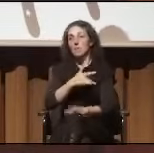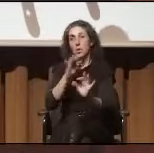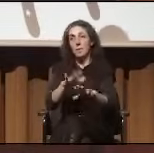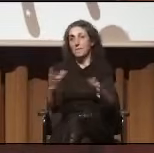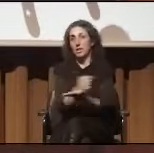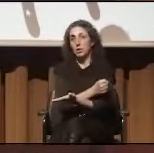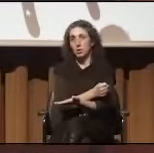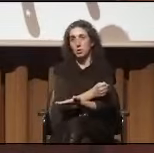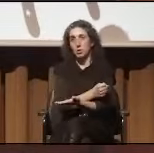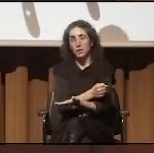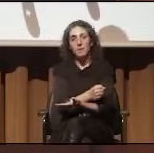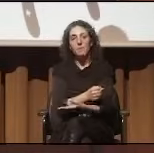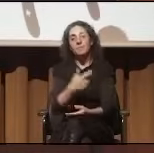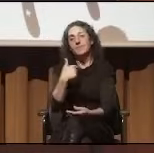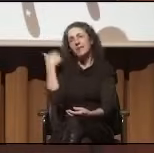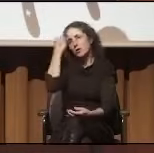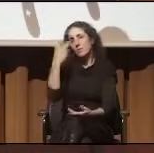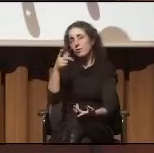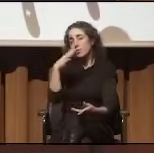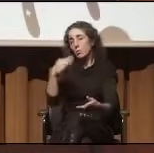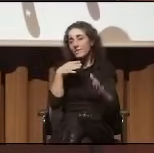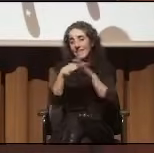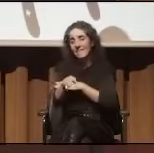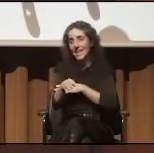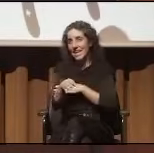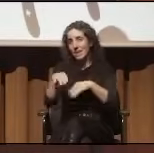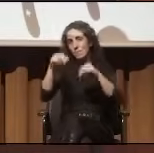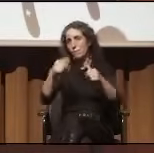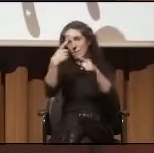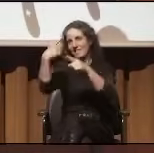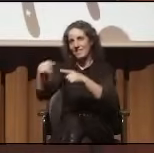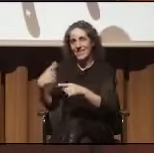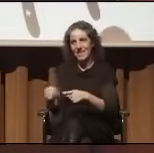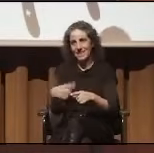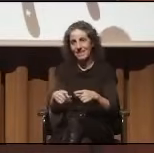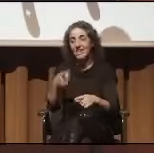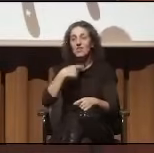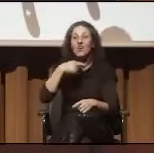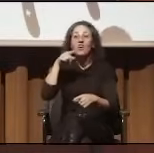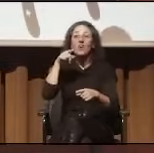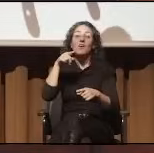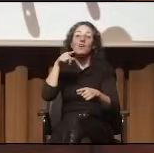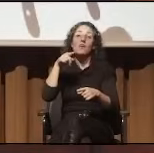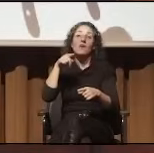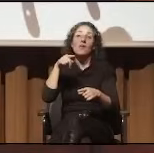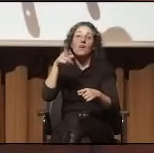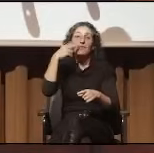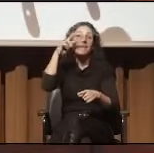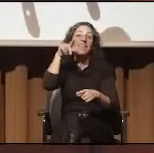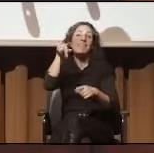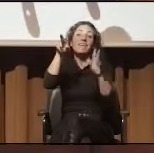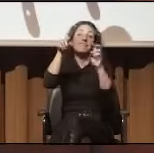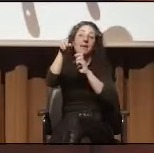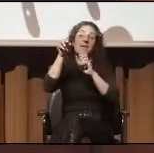Se puede entrar de muchas maneras, me imagino. Pero yo lo que pasa después, no hablo de eso porque no tengo experiencia. Yo soy un académico, yo soy